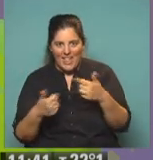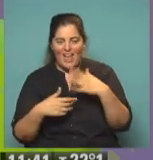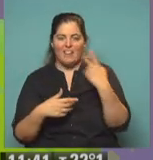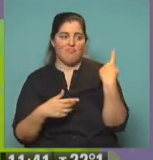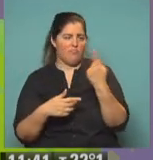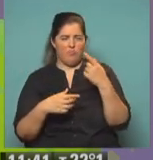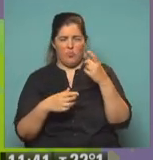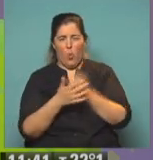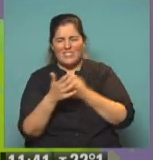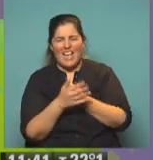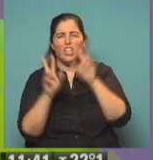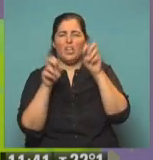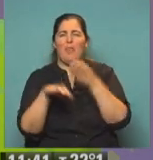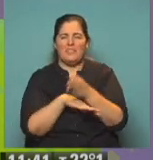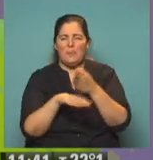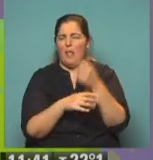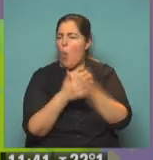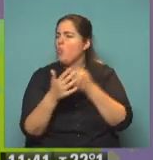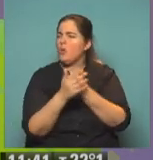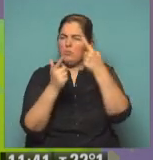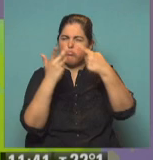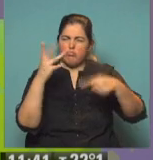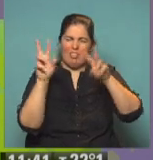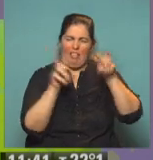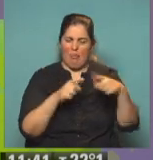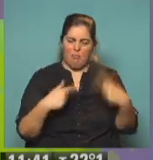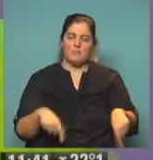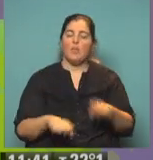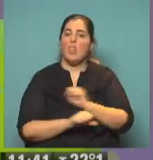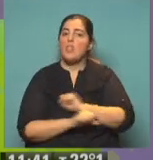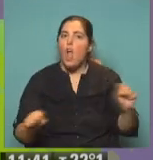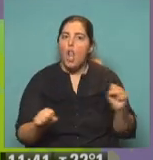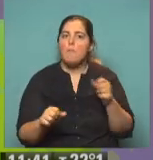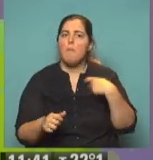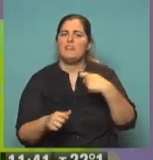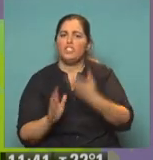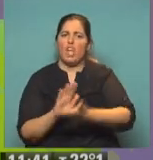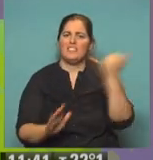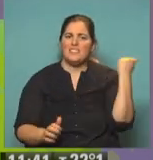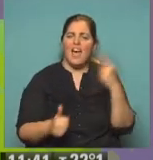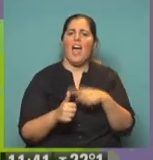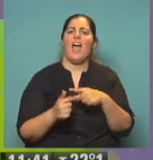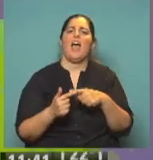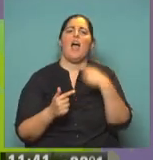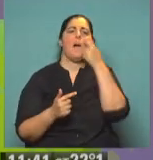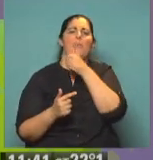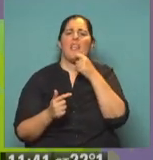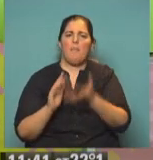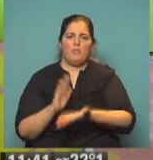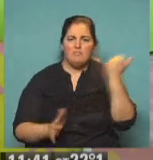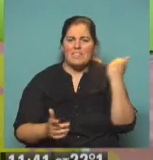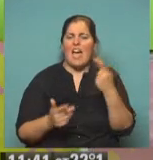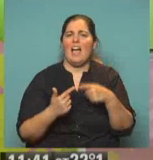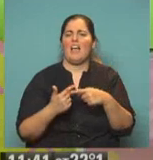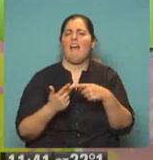por temas de accesibilidad, pero de repente se quitaron pensiones, se quitaron medicamentos,